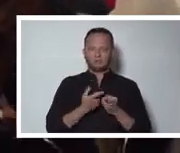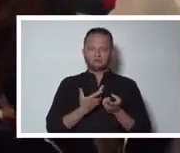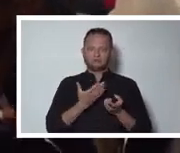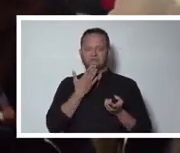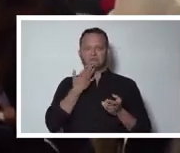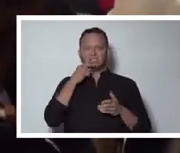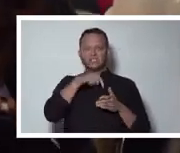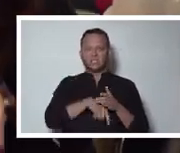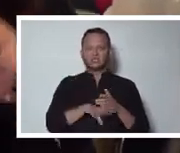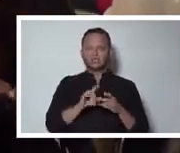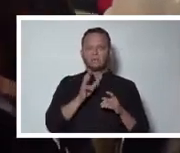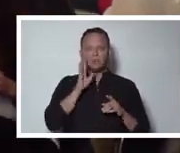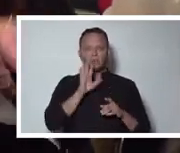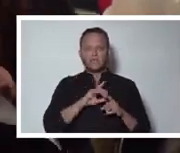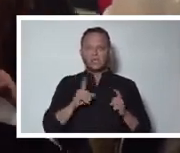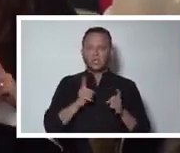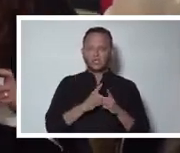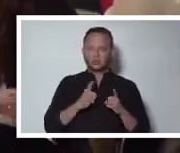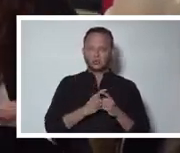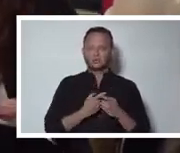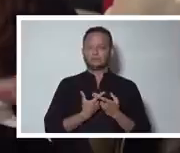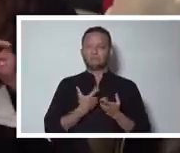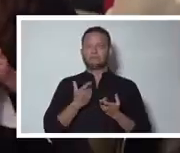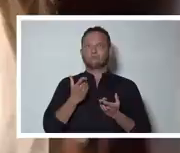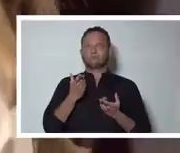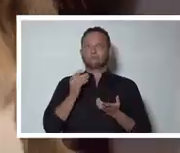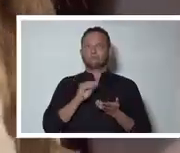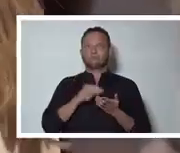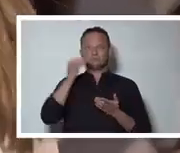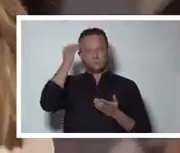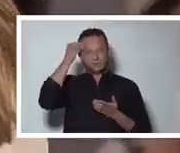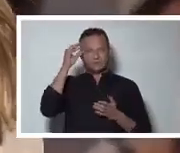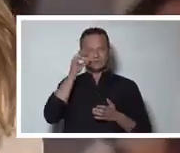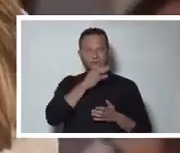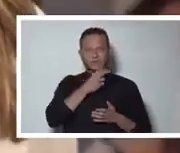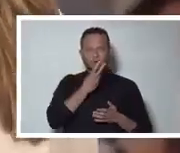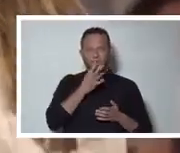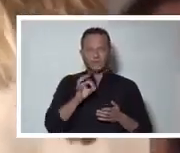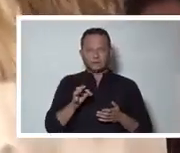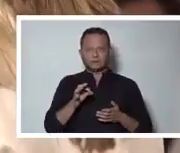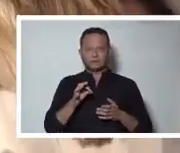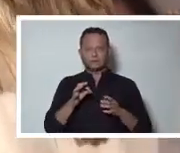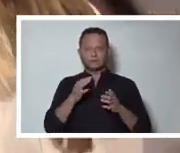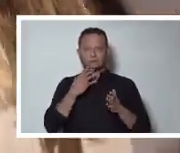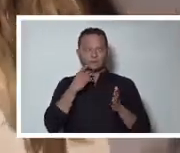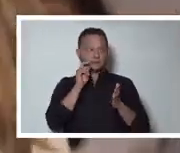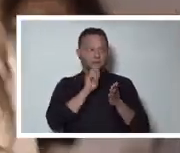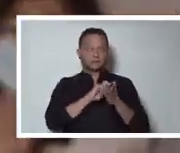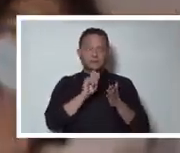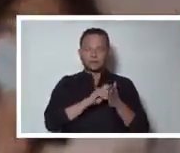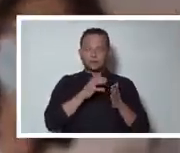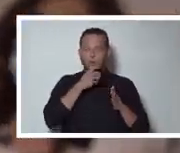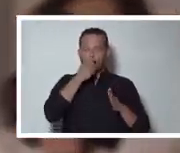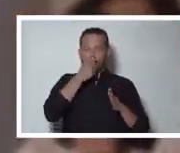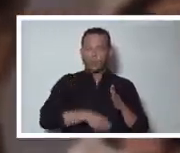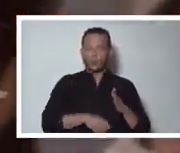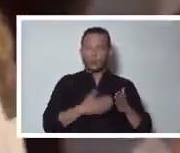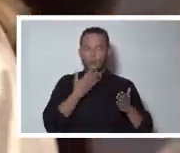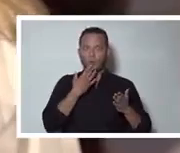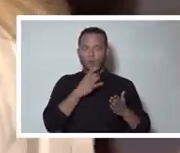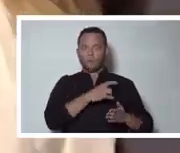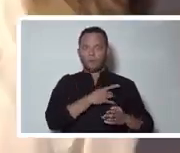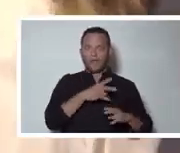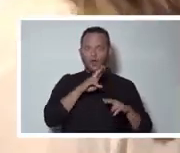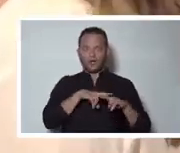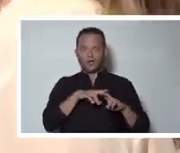muy intenso incluso podemos pensar no que una parte del siglo XX ha sido escrito no con mucha dureza en blanco y negro